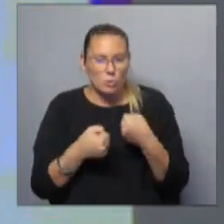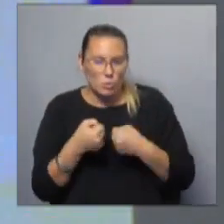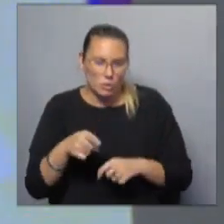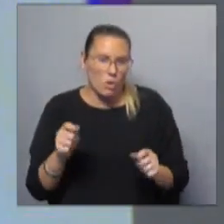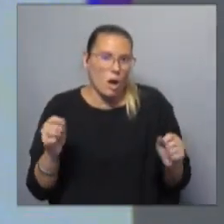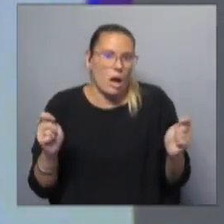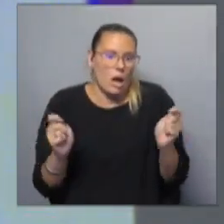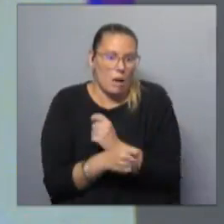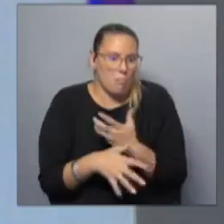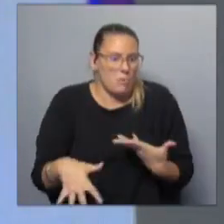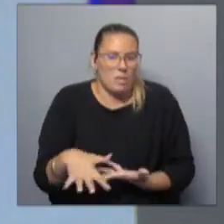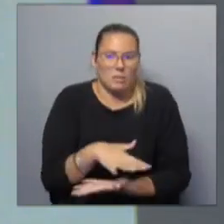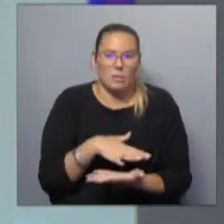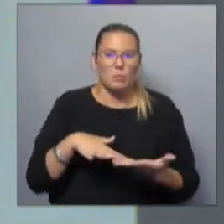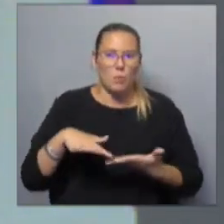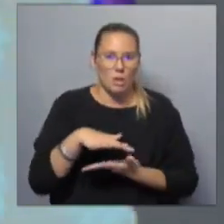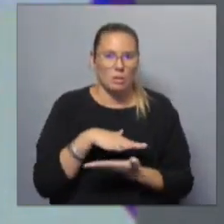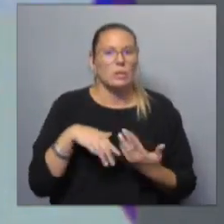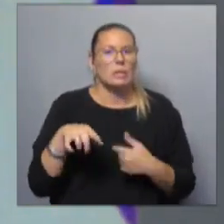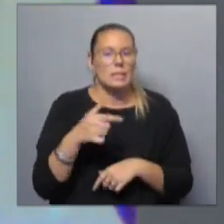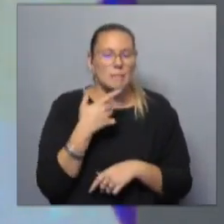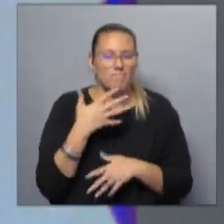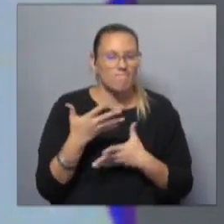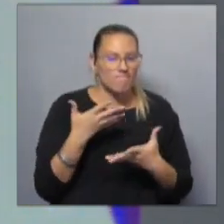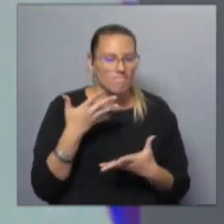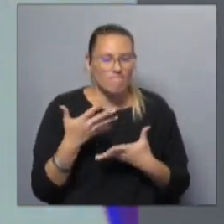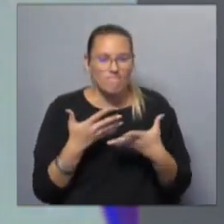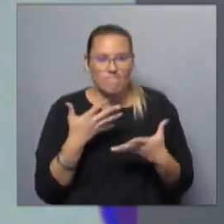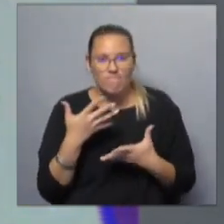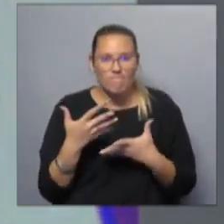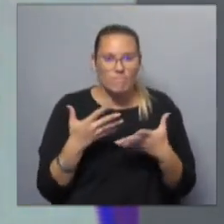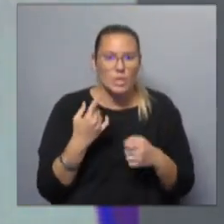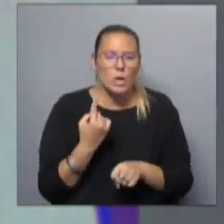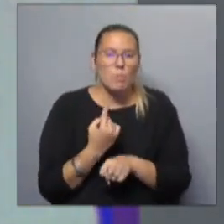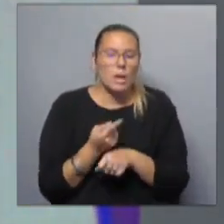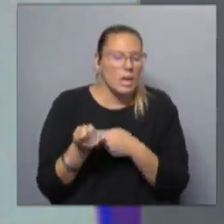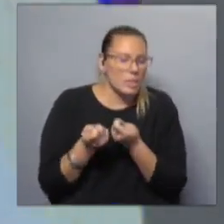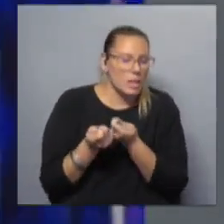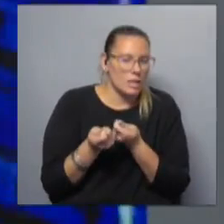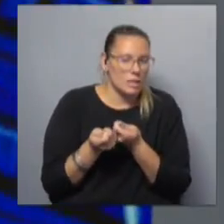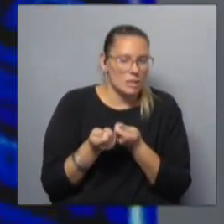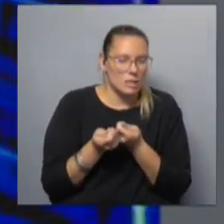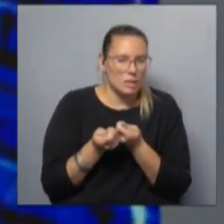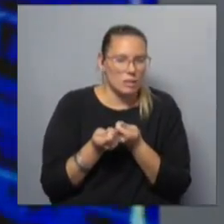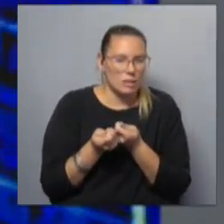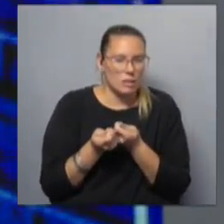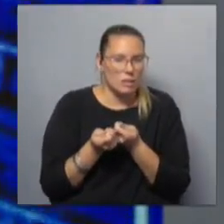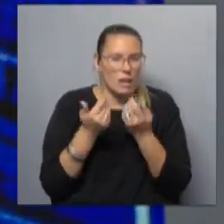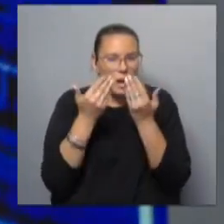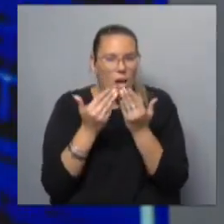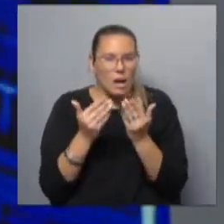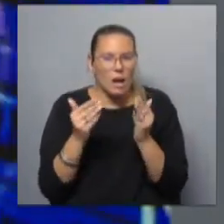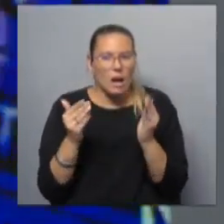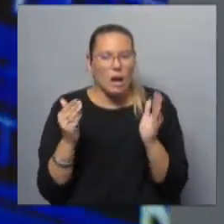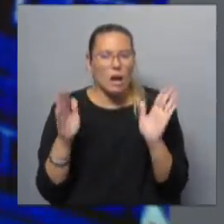cambia las reglas del juego, ¿no? Yo claro. Supongo que ahí hay como una primera estrategia ante, por lo menos, la apertura de